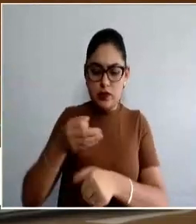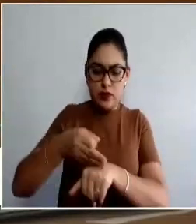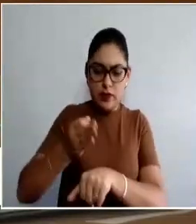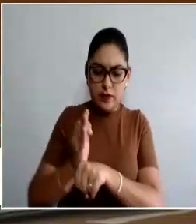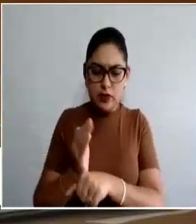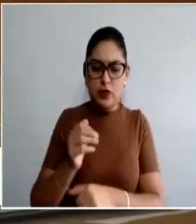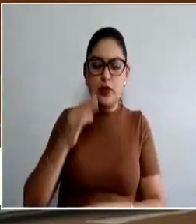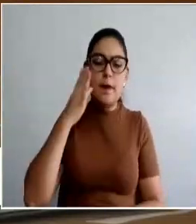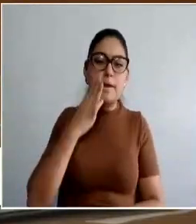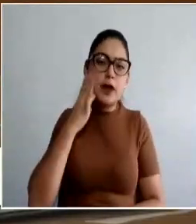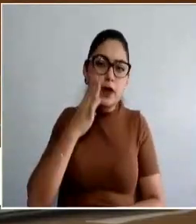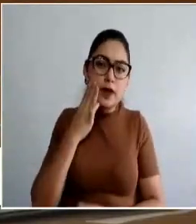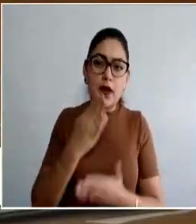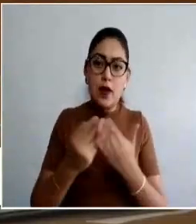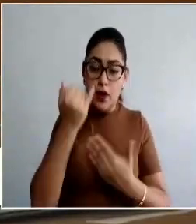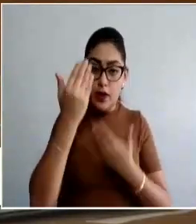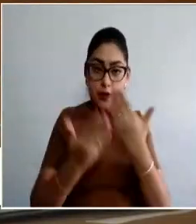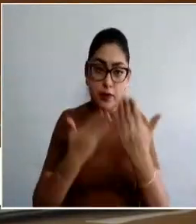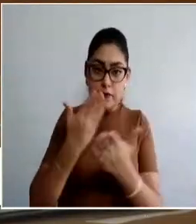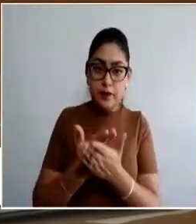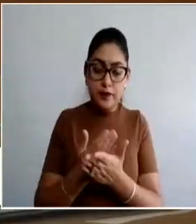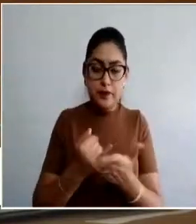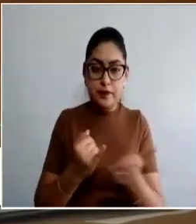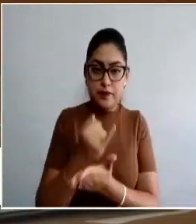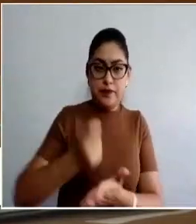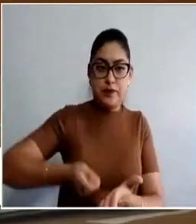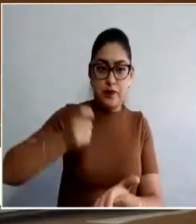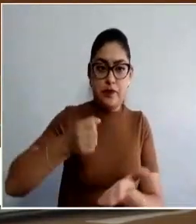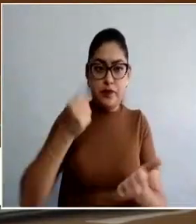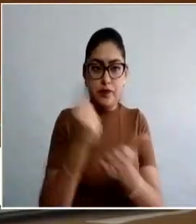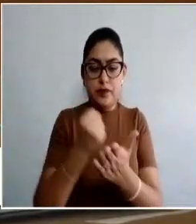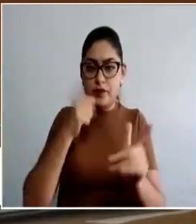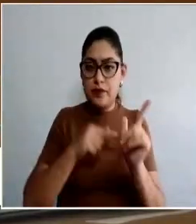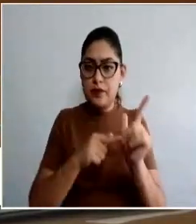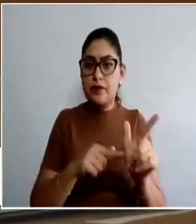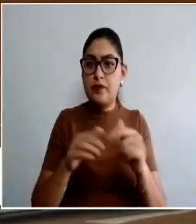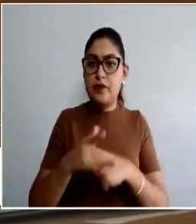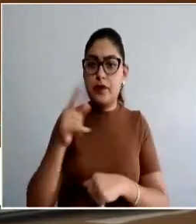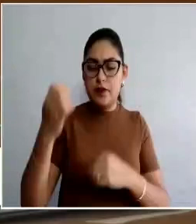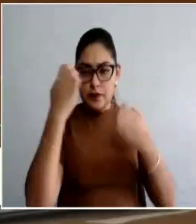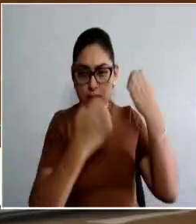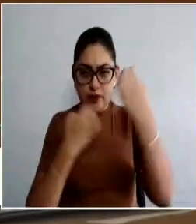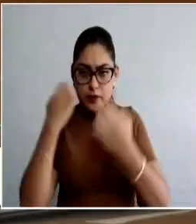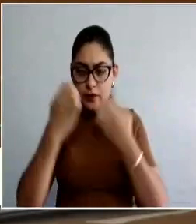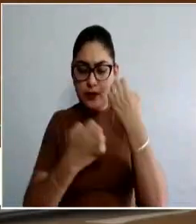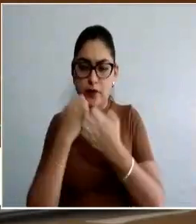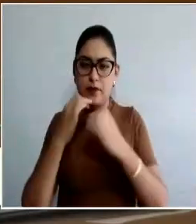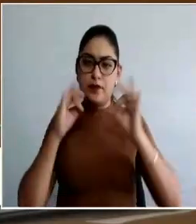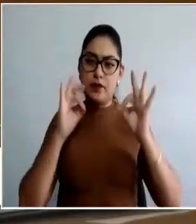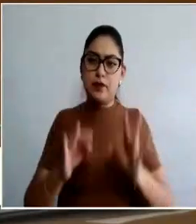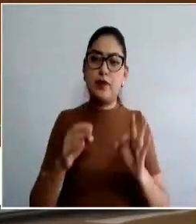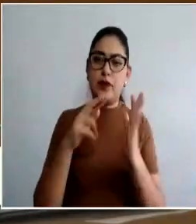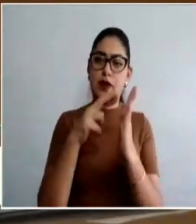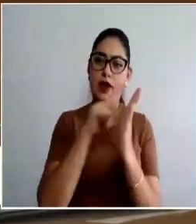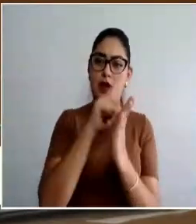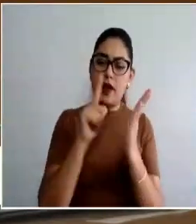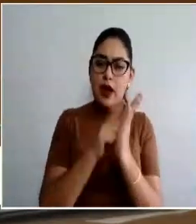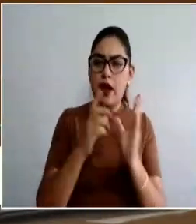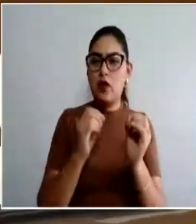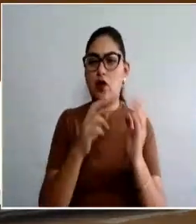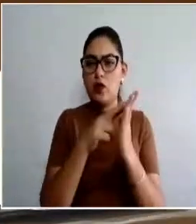sentencia impugnada en vitur de que la responsable realizó una correcta interpretación del marco normativo aplicable al determinar que la asignación de